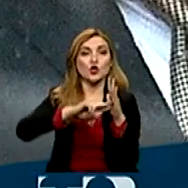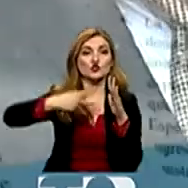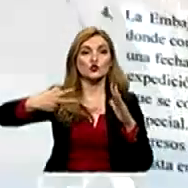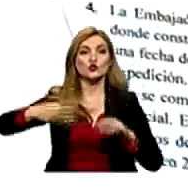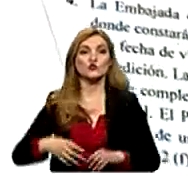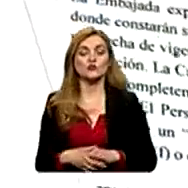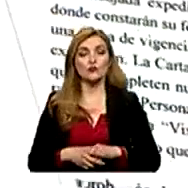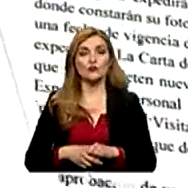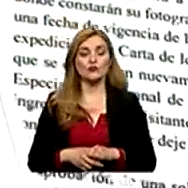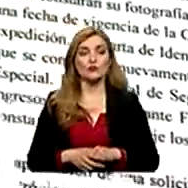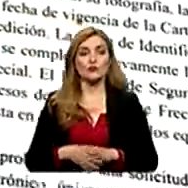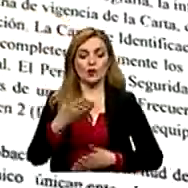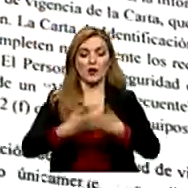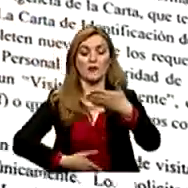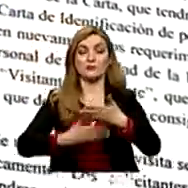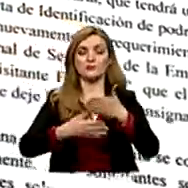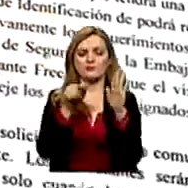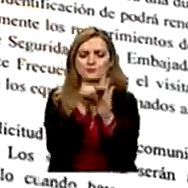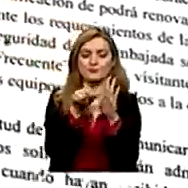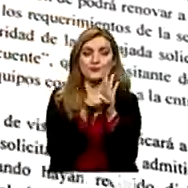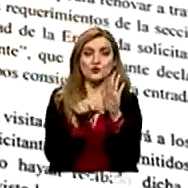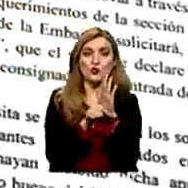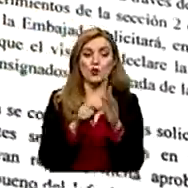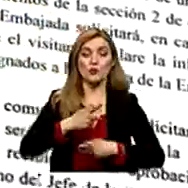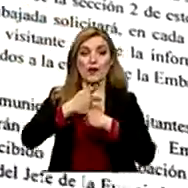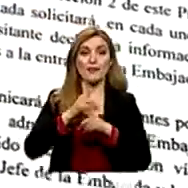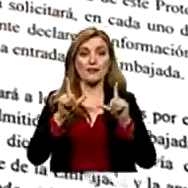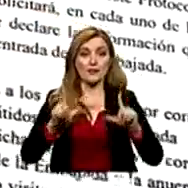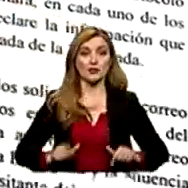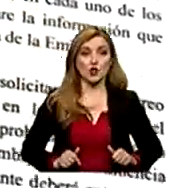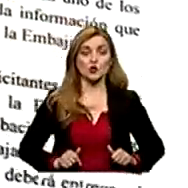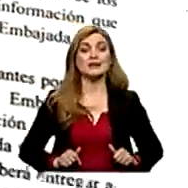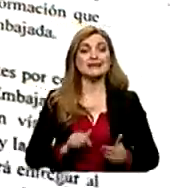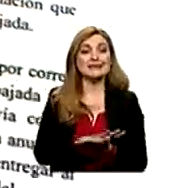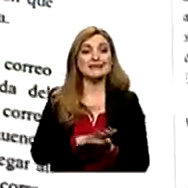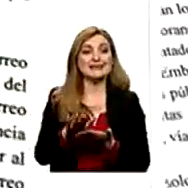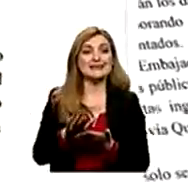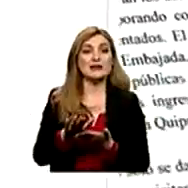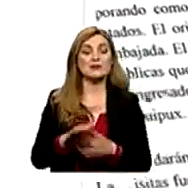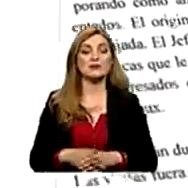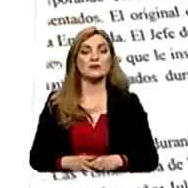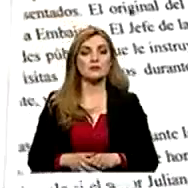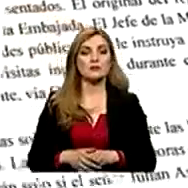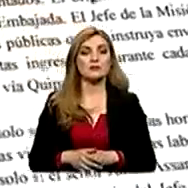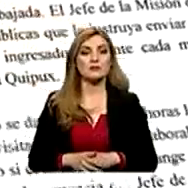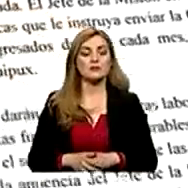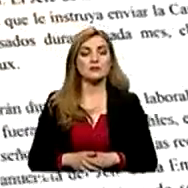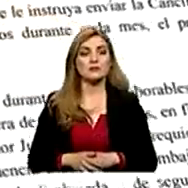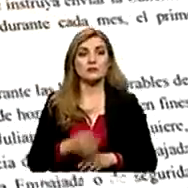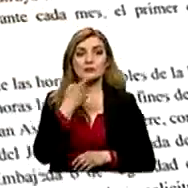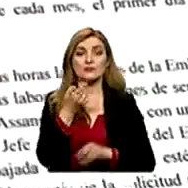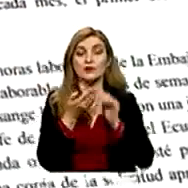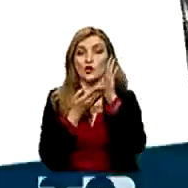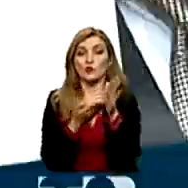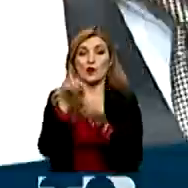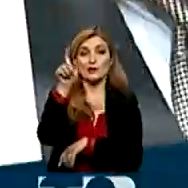electrónicos. Este amplio documento también detalla precauciones en salud y normas de higiene para el hacker australiano. Se establece, por ejemplo,